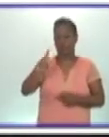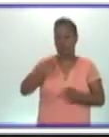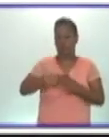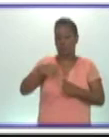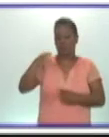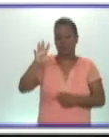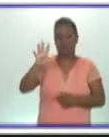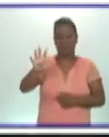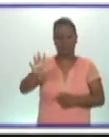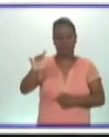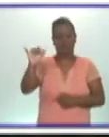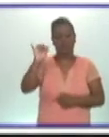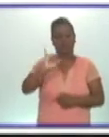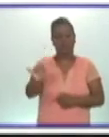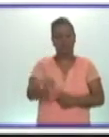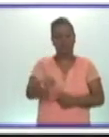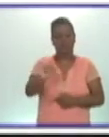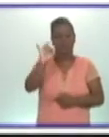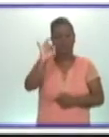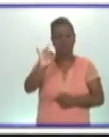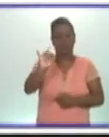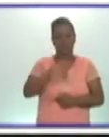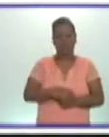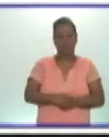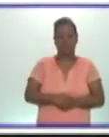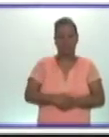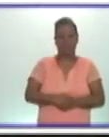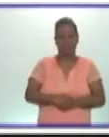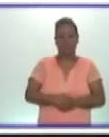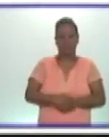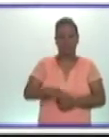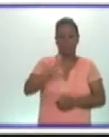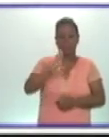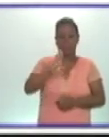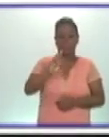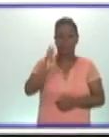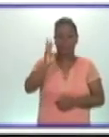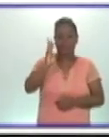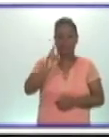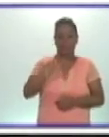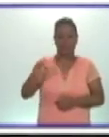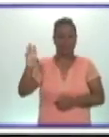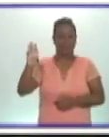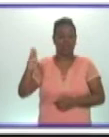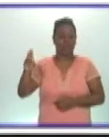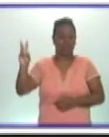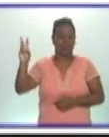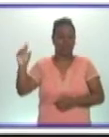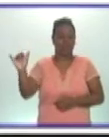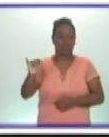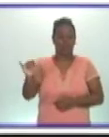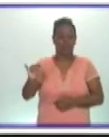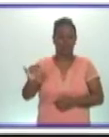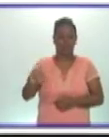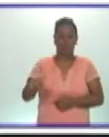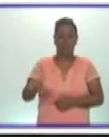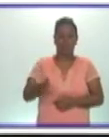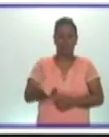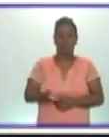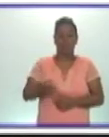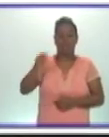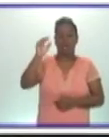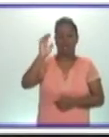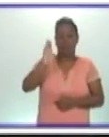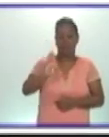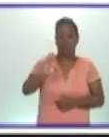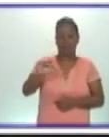7. B al cubo por b al cubo es igual a b elevado a la 6. Y